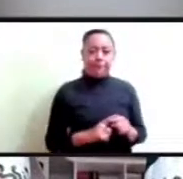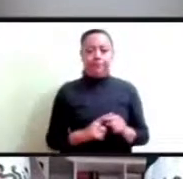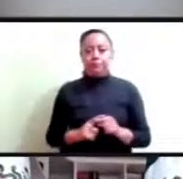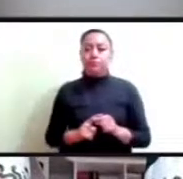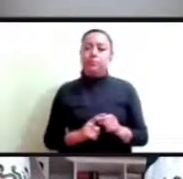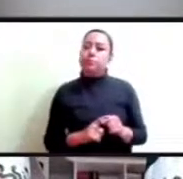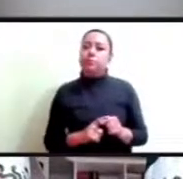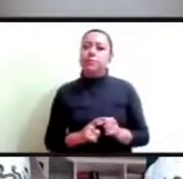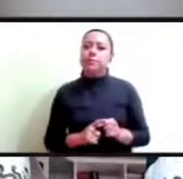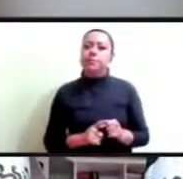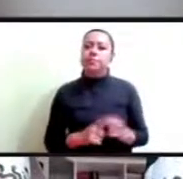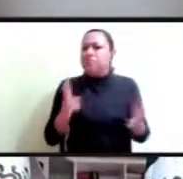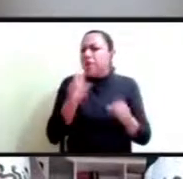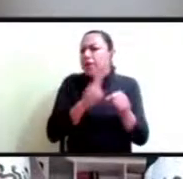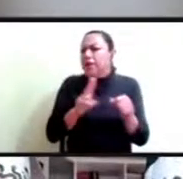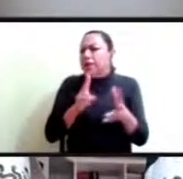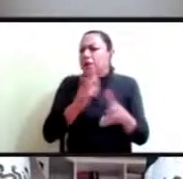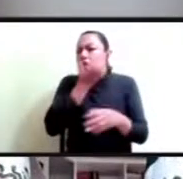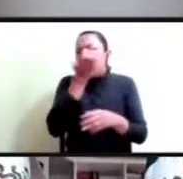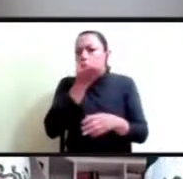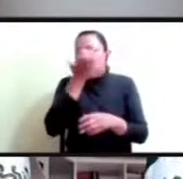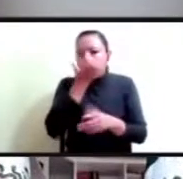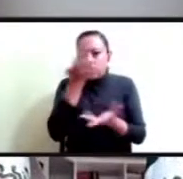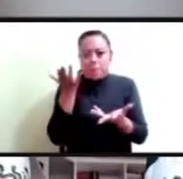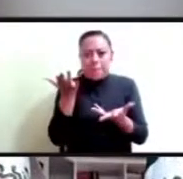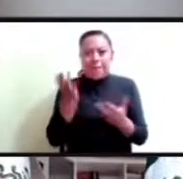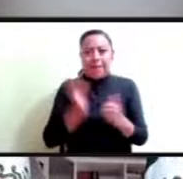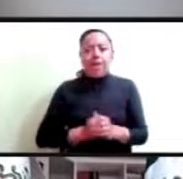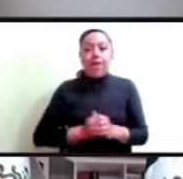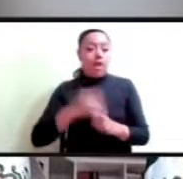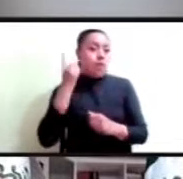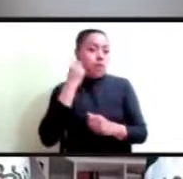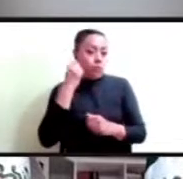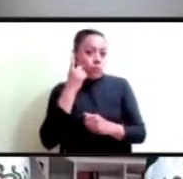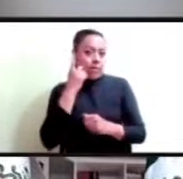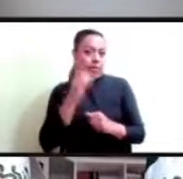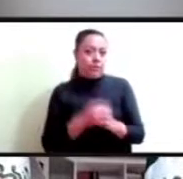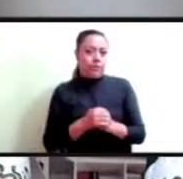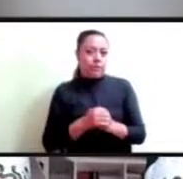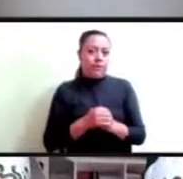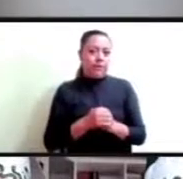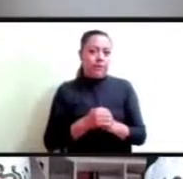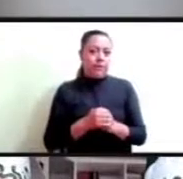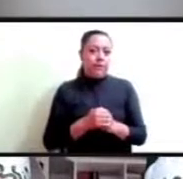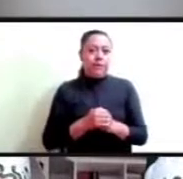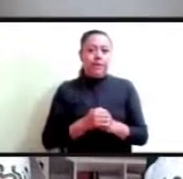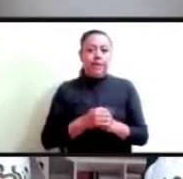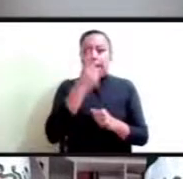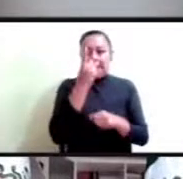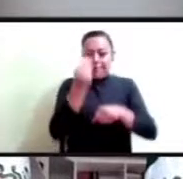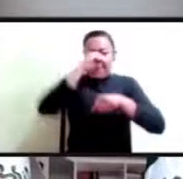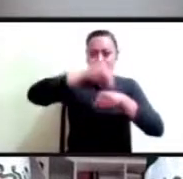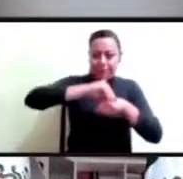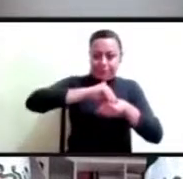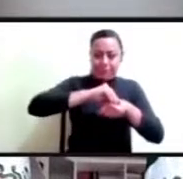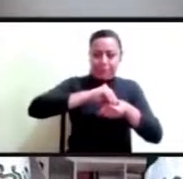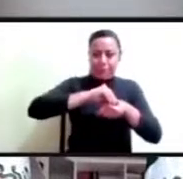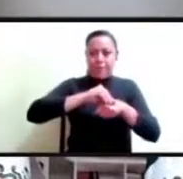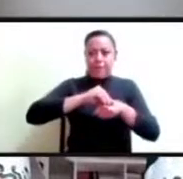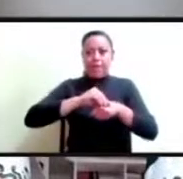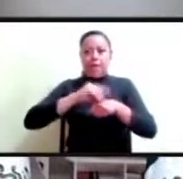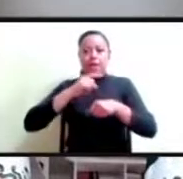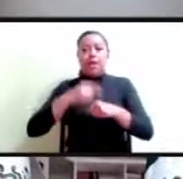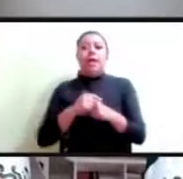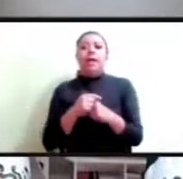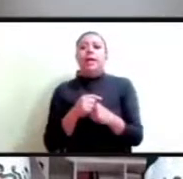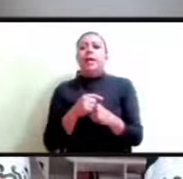diputados al inicio de sus intervenciones suelen expresar la frase por economía parlamentaria, la cual hace referencia al